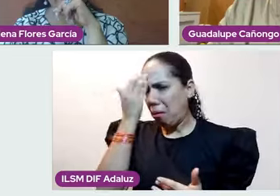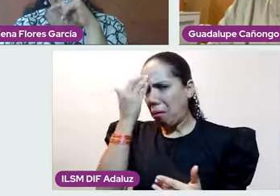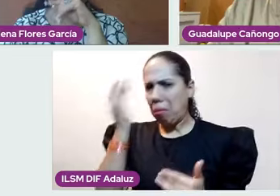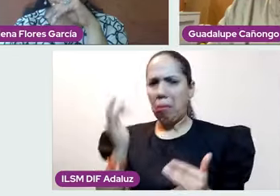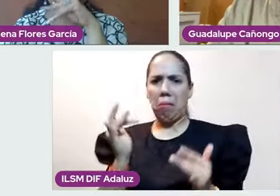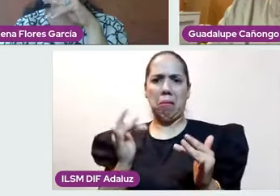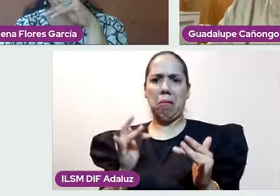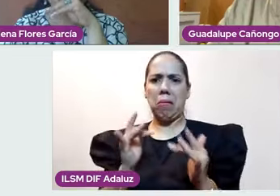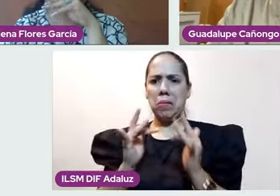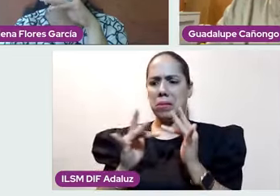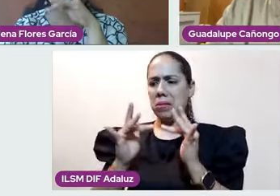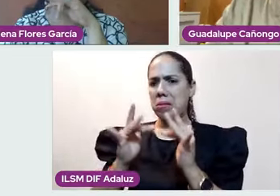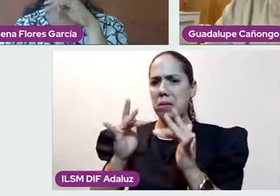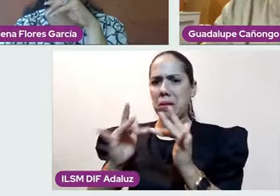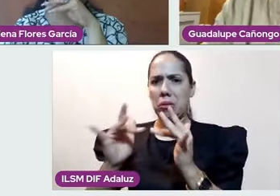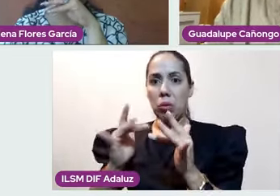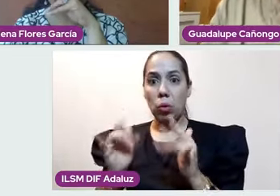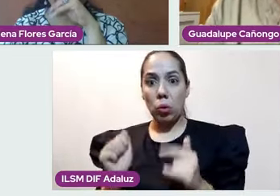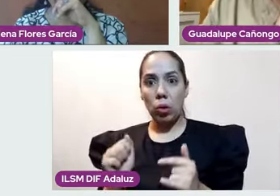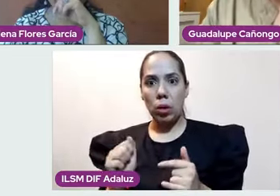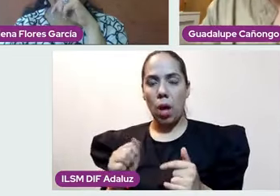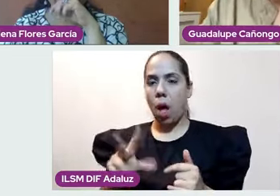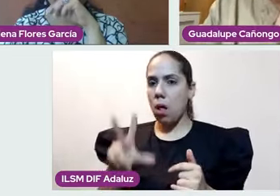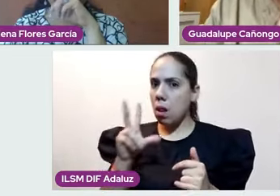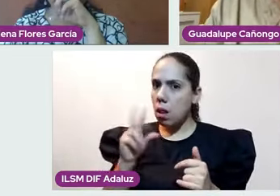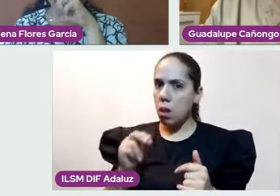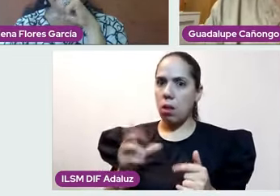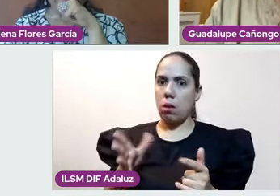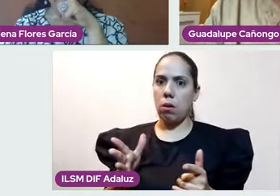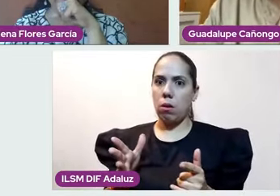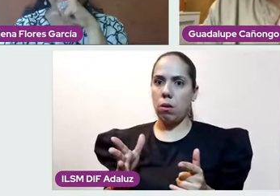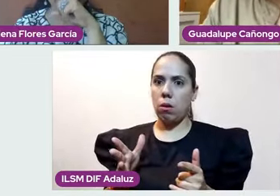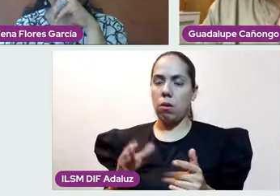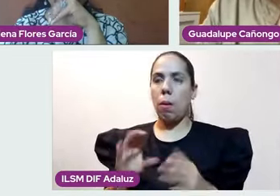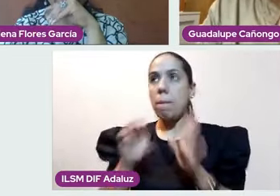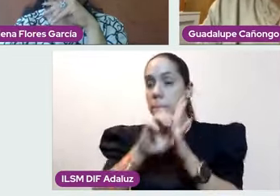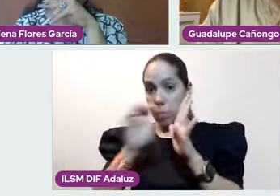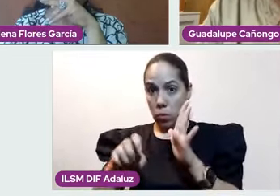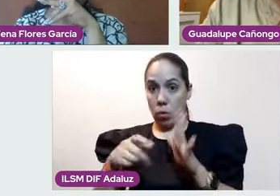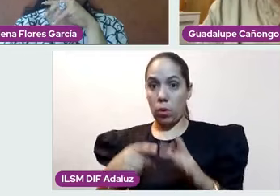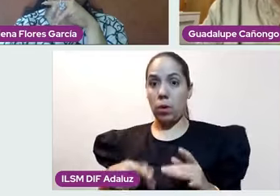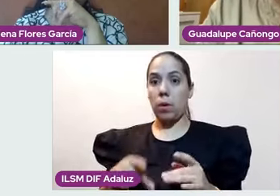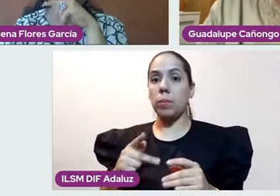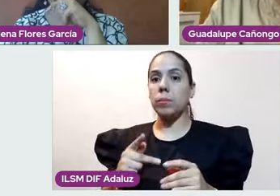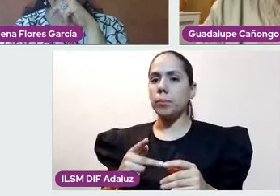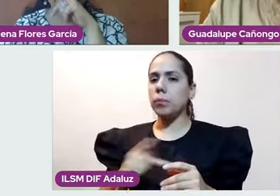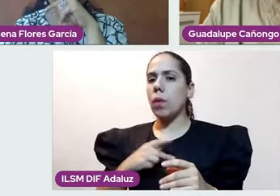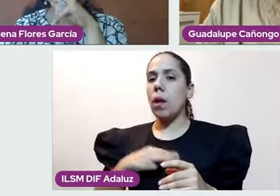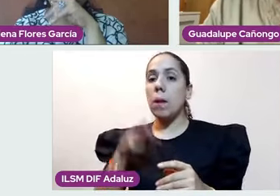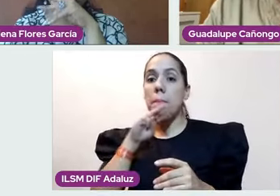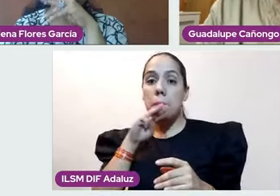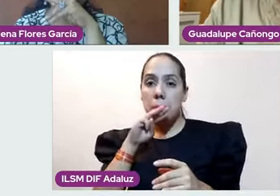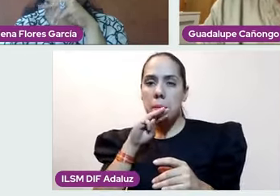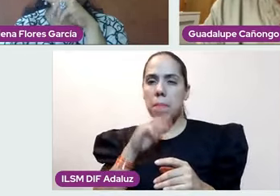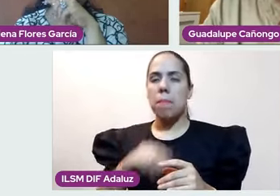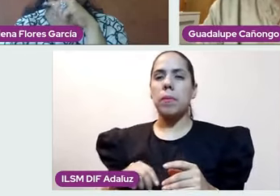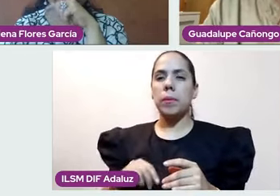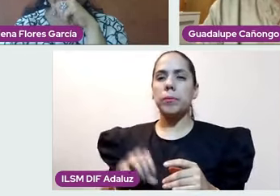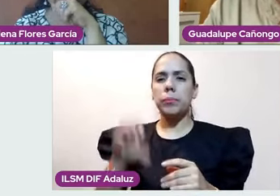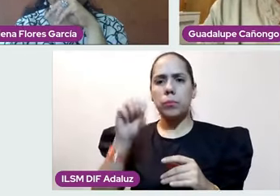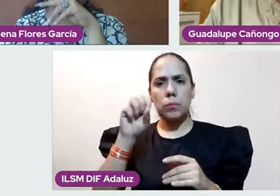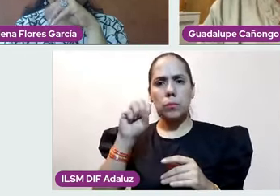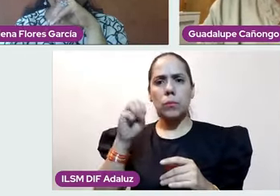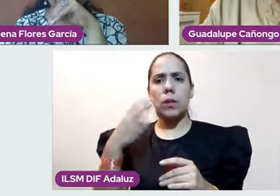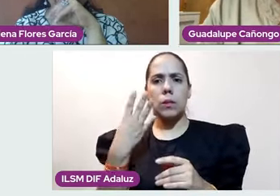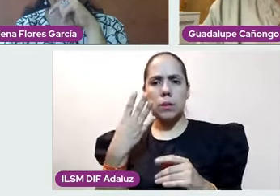yo quiero compartirles a la audiencia, por ejemplo, el caso de mi madre tiene 64 años, y ella, por